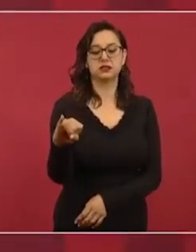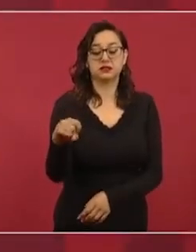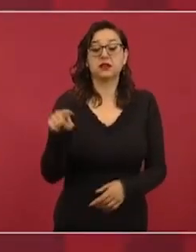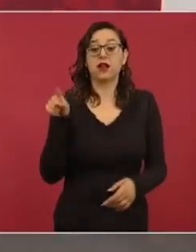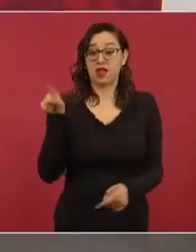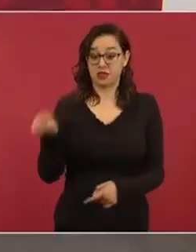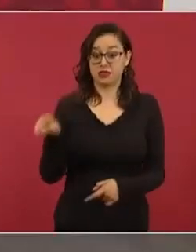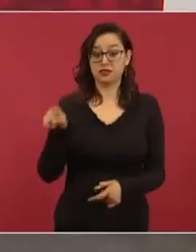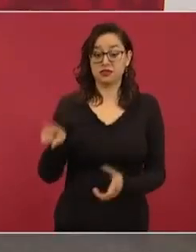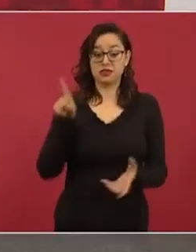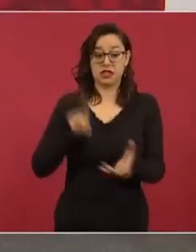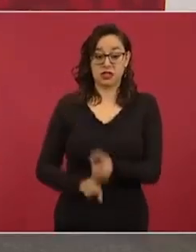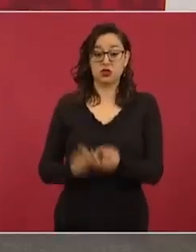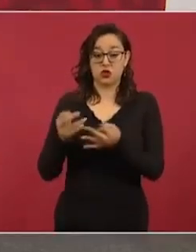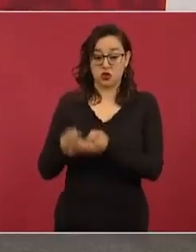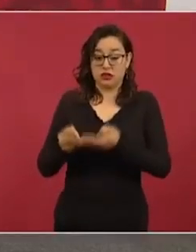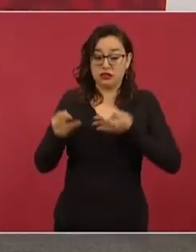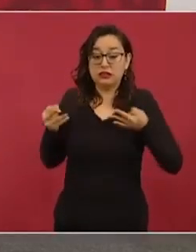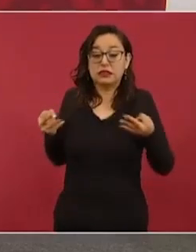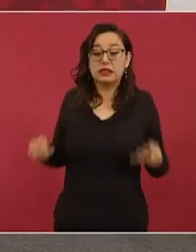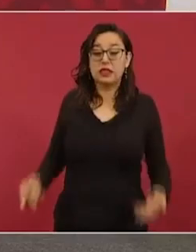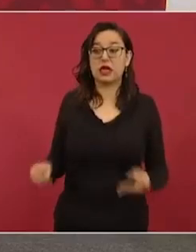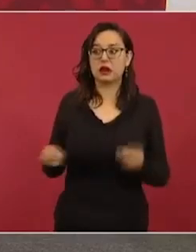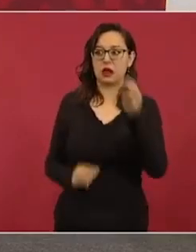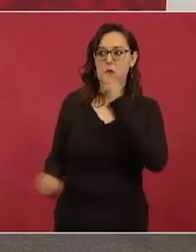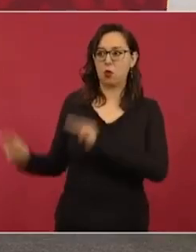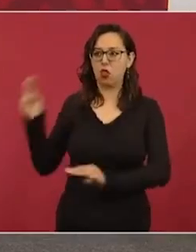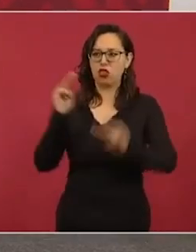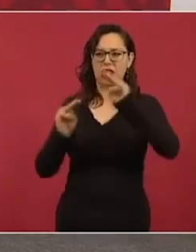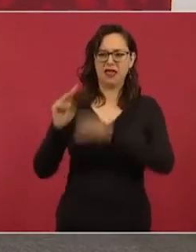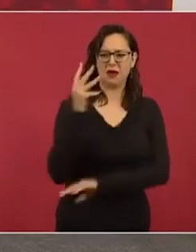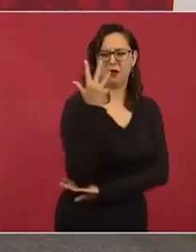Ahí sí, de monte alto y de selva.